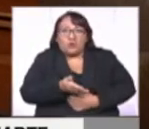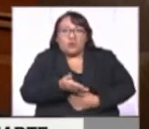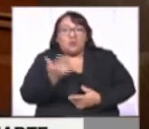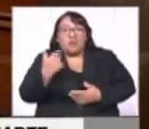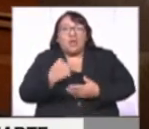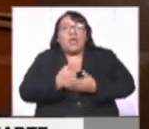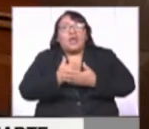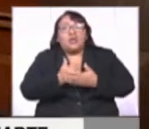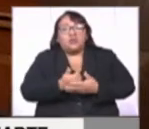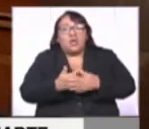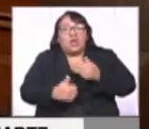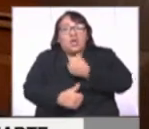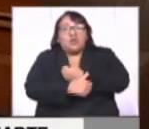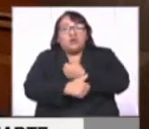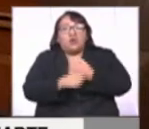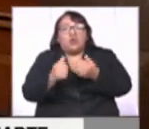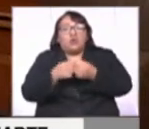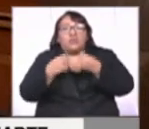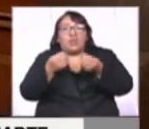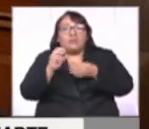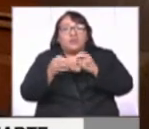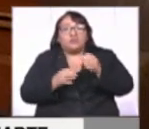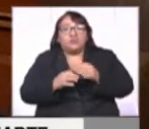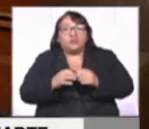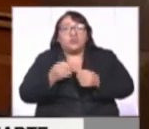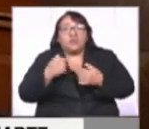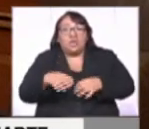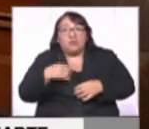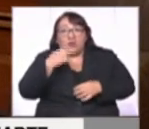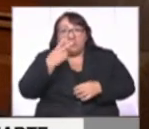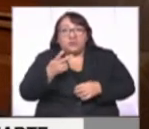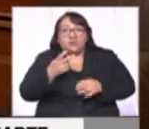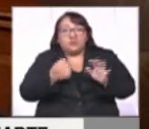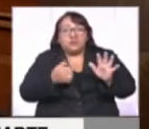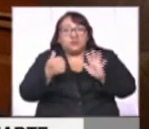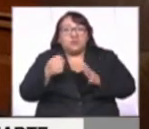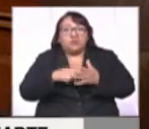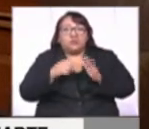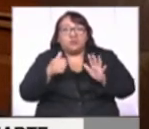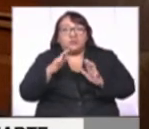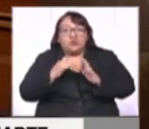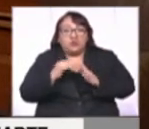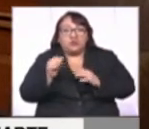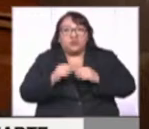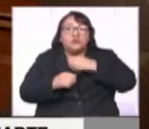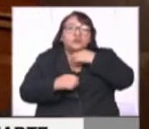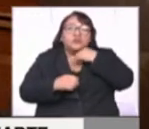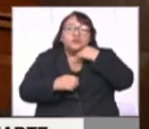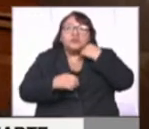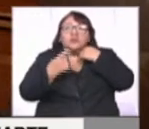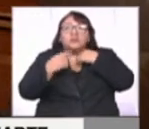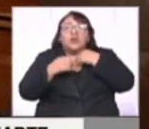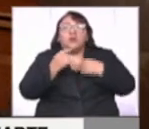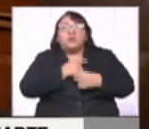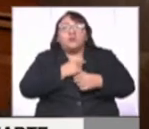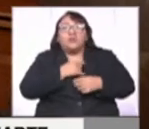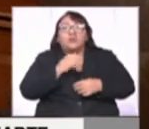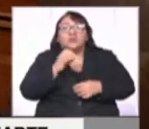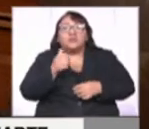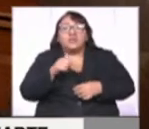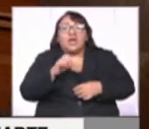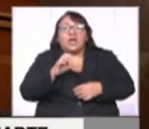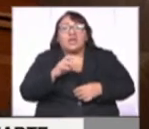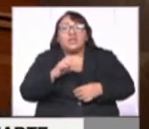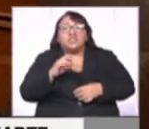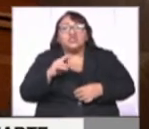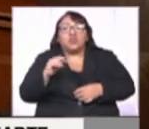Gore Ayacucho a través de las asignaciones presupuestarias del MEF. Ya hemos visto 66.6 millones de soles para la Universidad Nacional San Cristóbal de